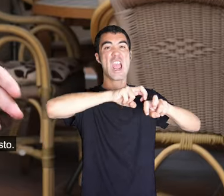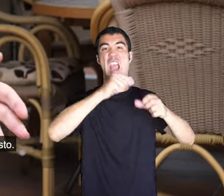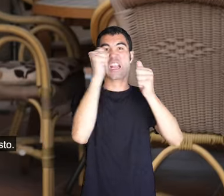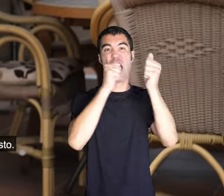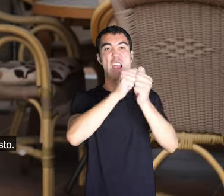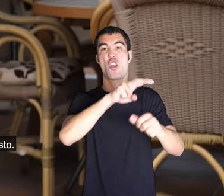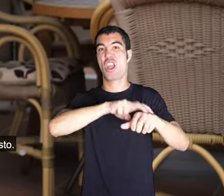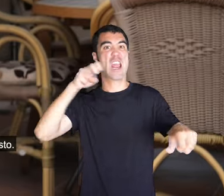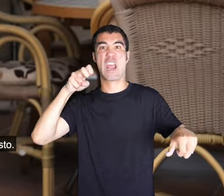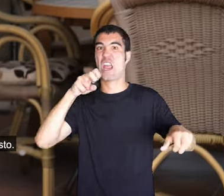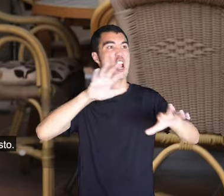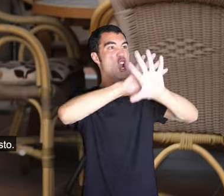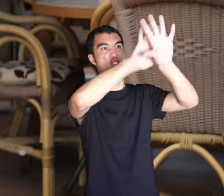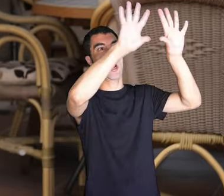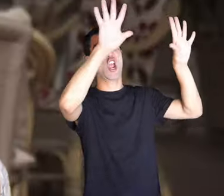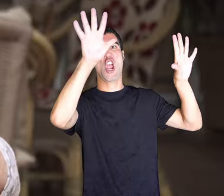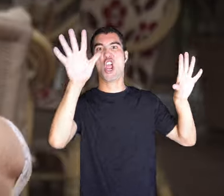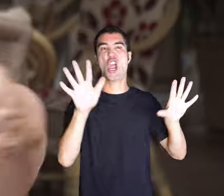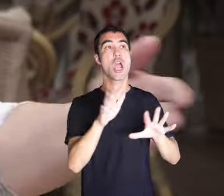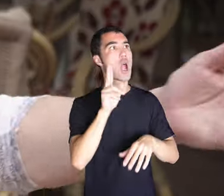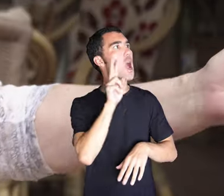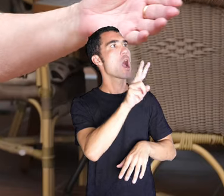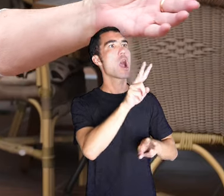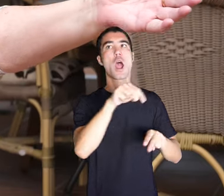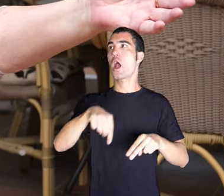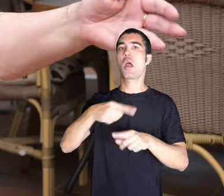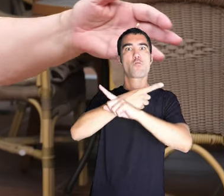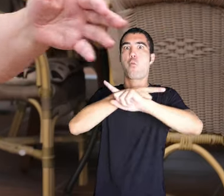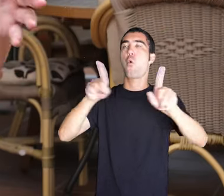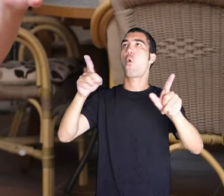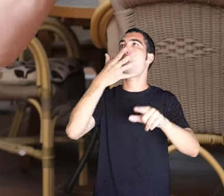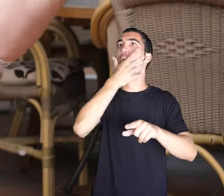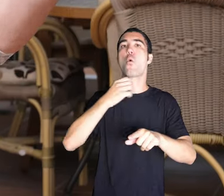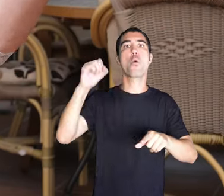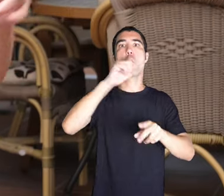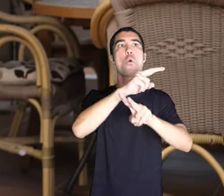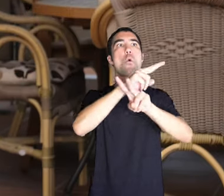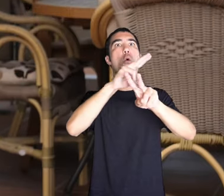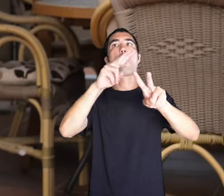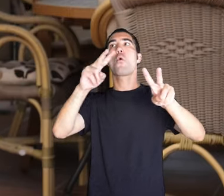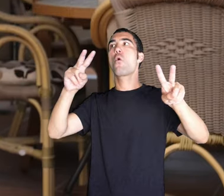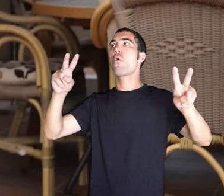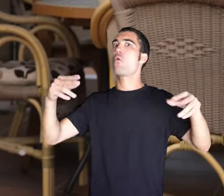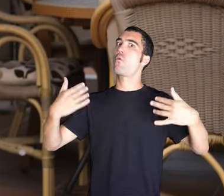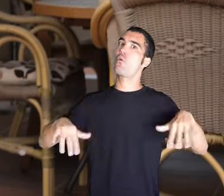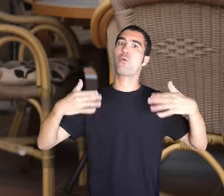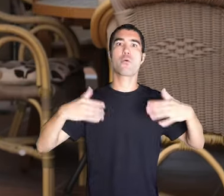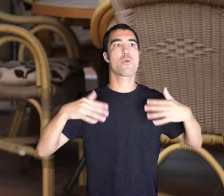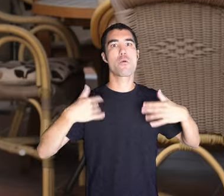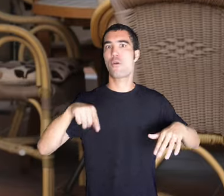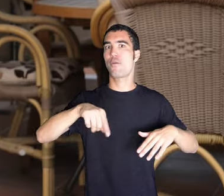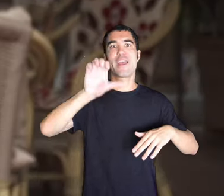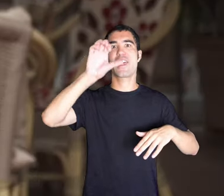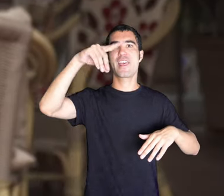de carbón, y que tú descubres, bueno, este paisaje, bueno, el